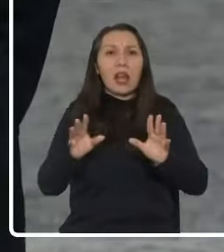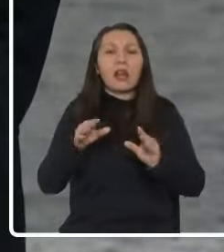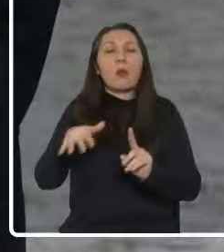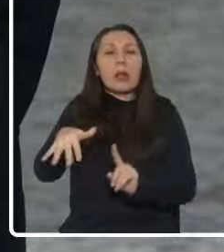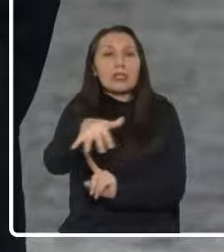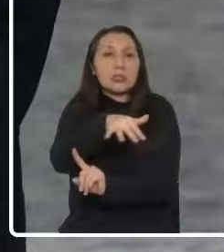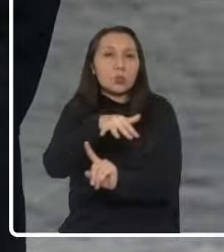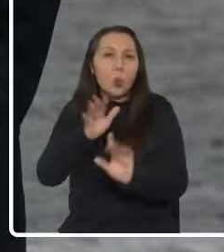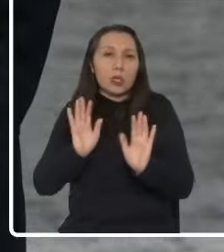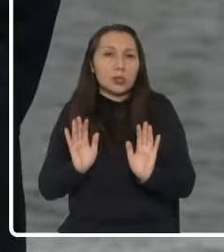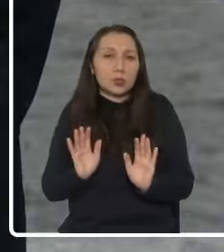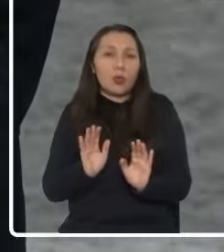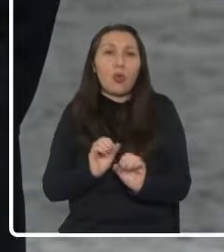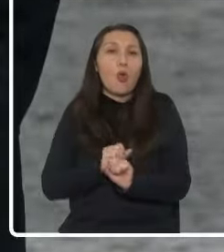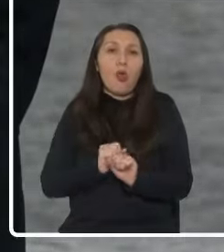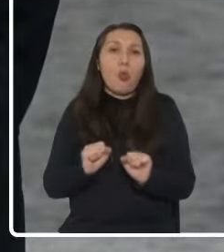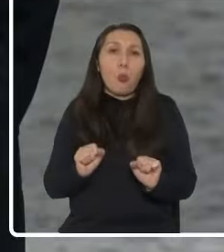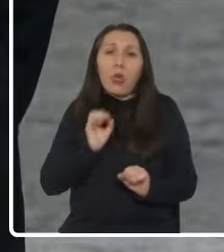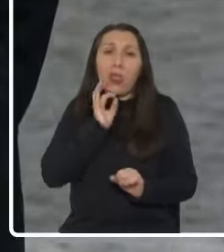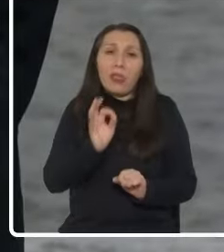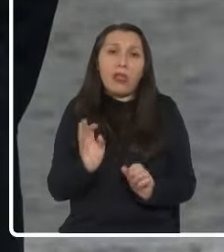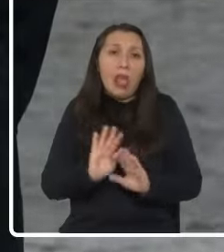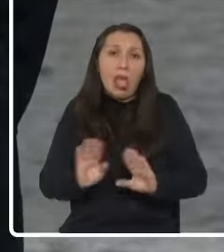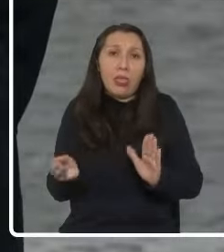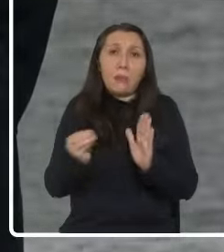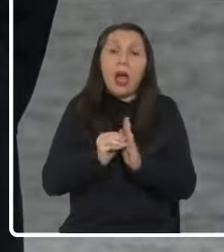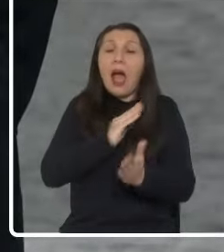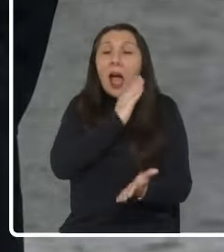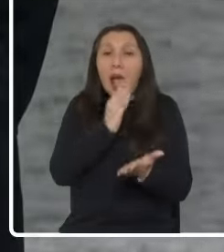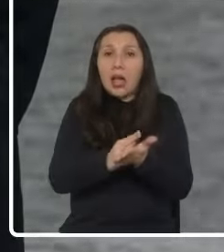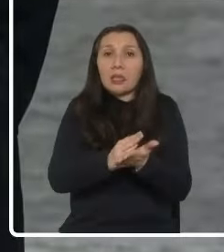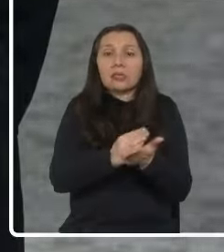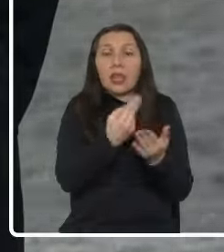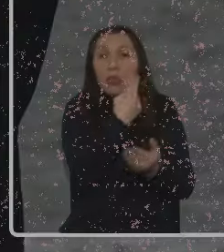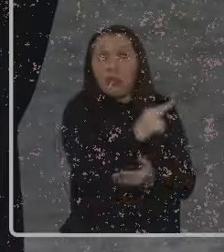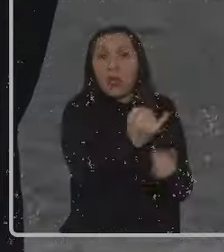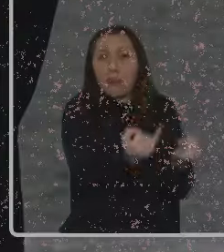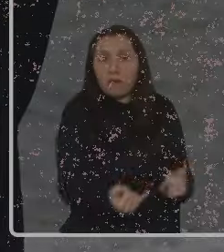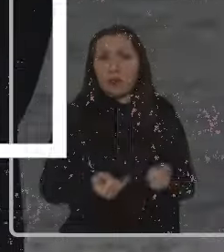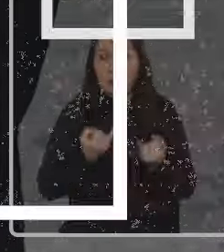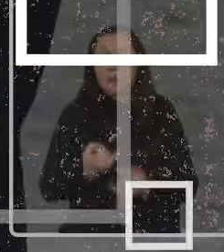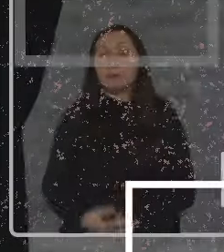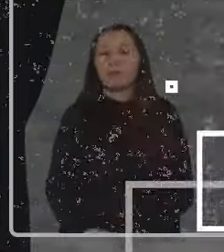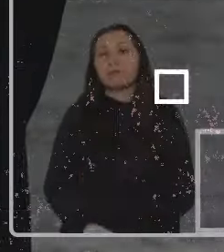según las circunstancias. No puedo decir nada más hasta no conocer su versión.